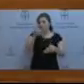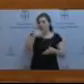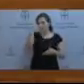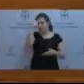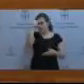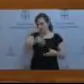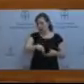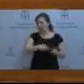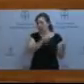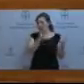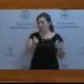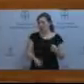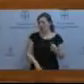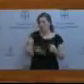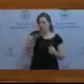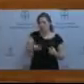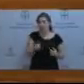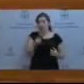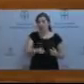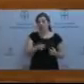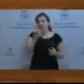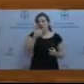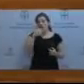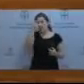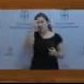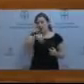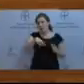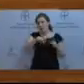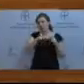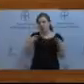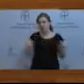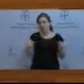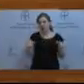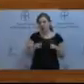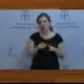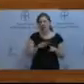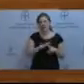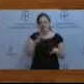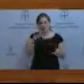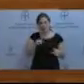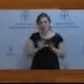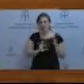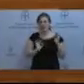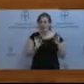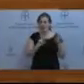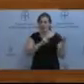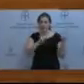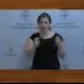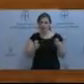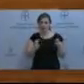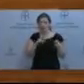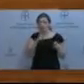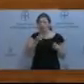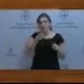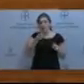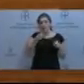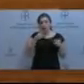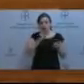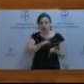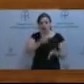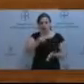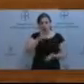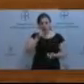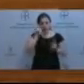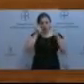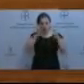y además también es conocedor, de que en Asturias hay una especial sensibilidad con ese tema, porque cuando hemos descubierto en qué se